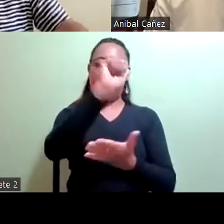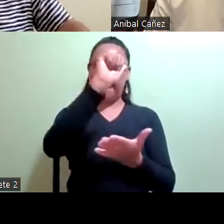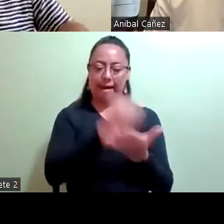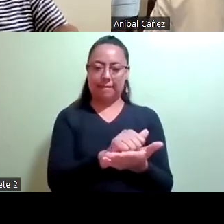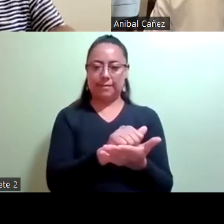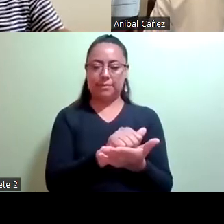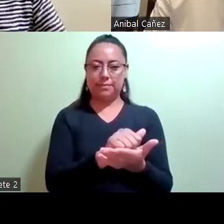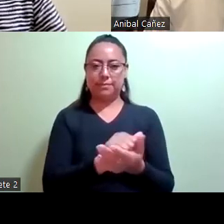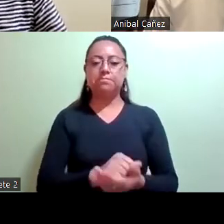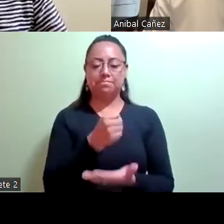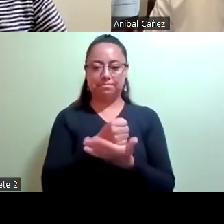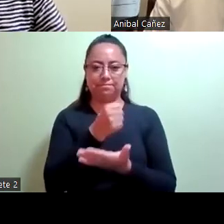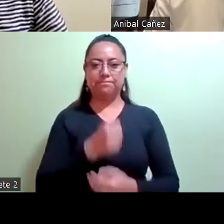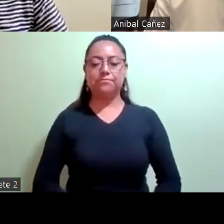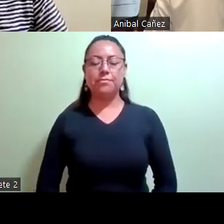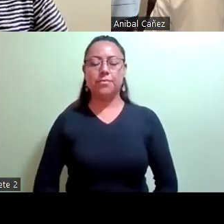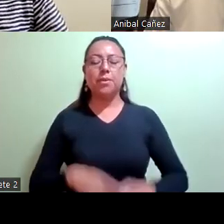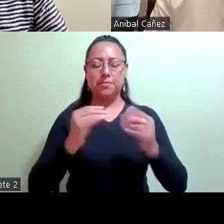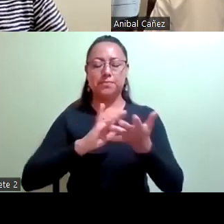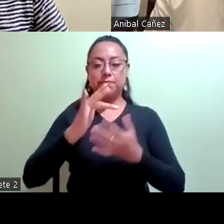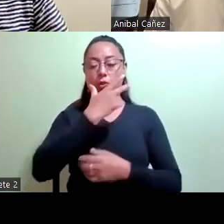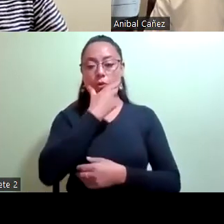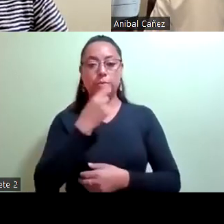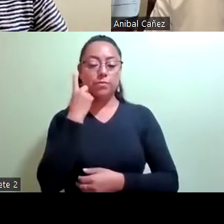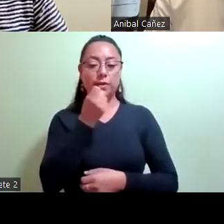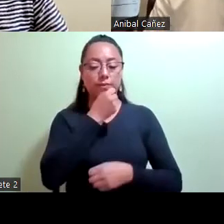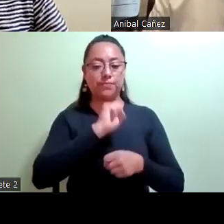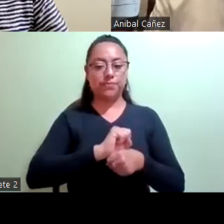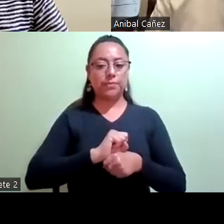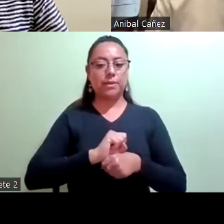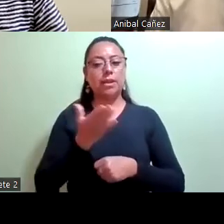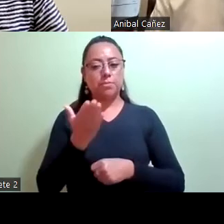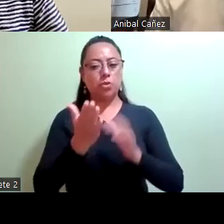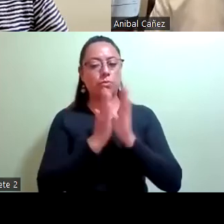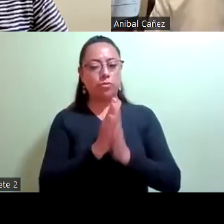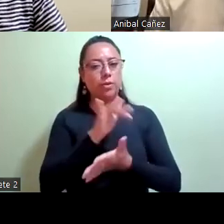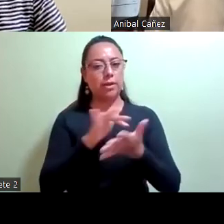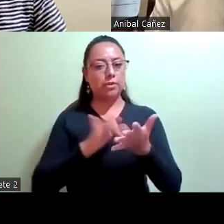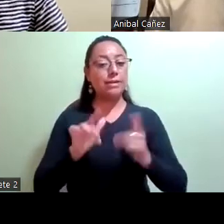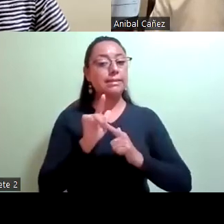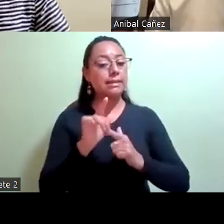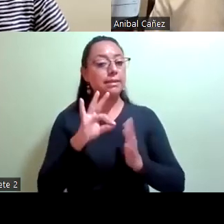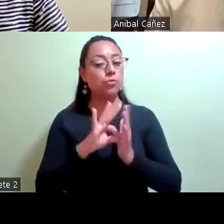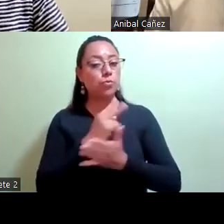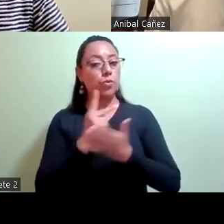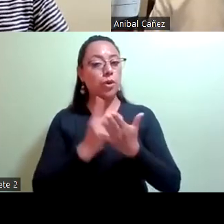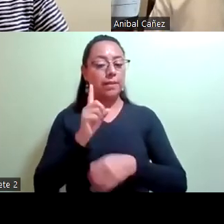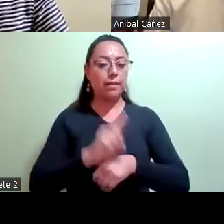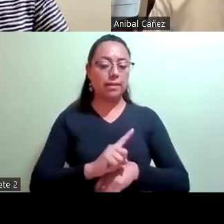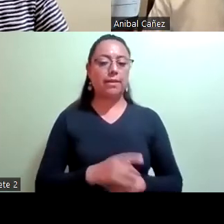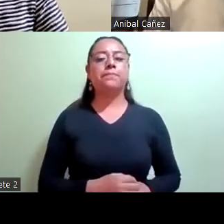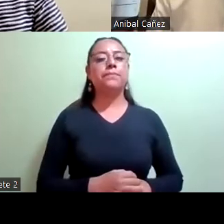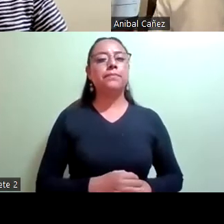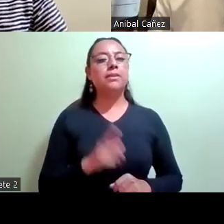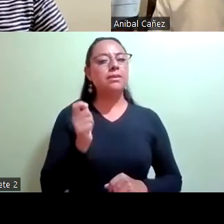diputado secretario. Le solicito, por favor, proceda a dar lectura al siguiente punto del orden del día. El siguiente punto del orden